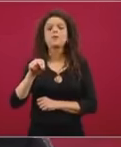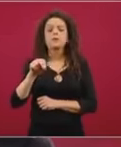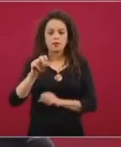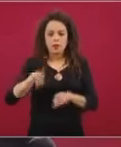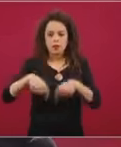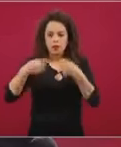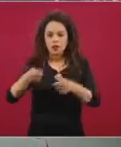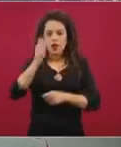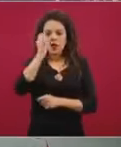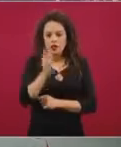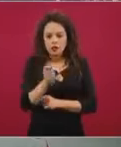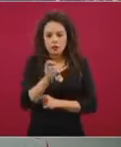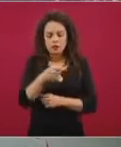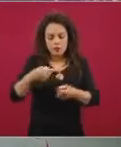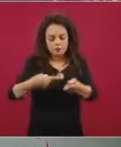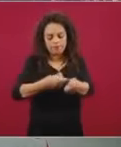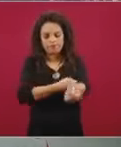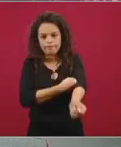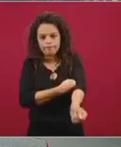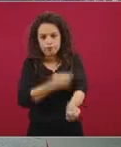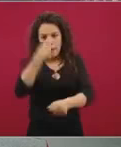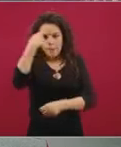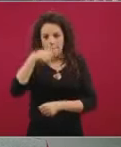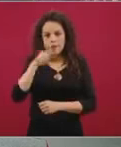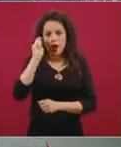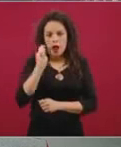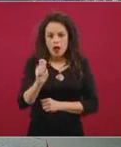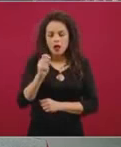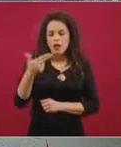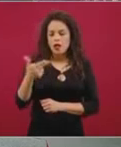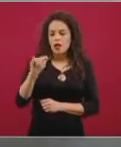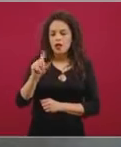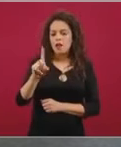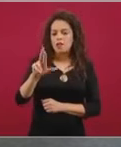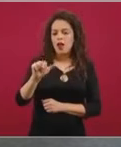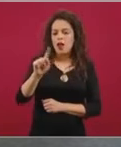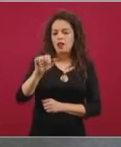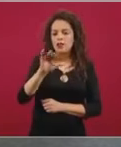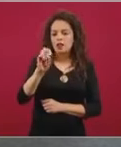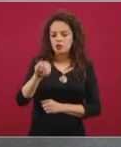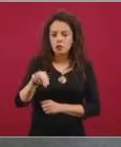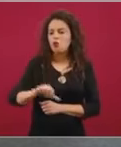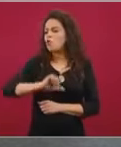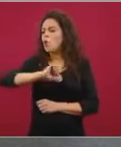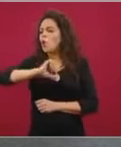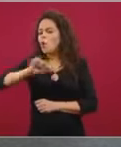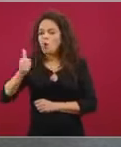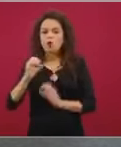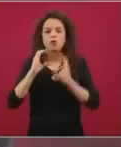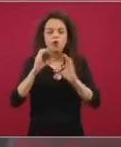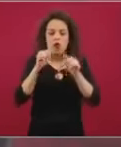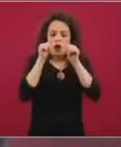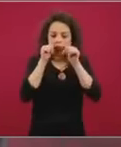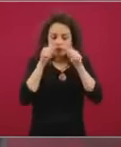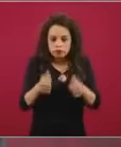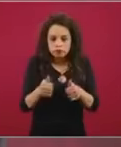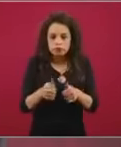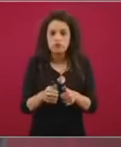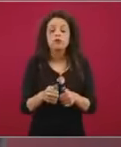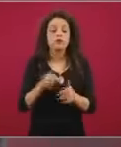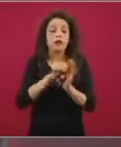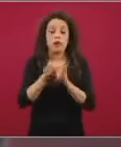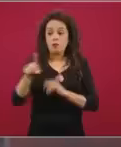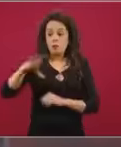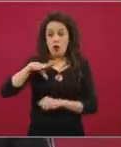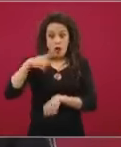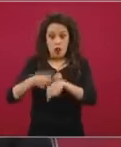hidratación, seguramente con una solución intravenosa, va a tener otros cuidados. Si usted tiene enfermedades crónicas, le van a controlar las enfermedades